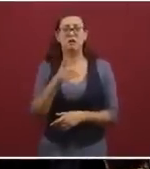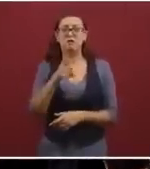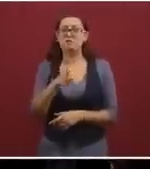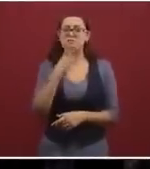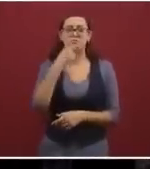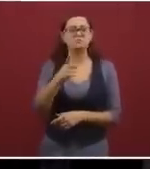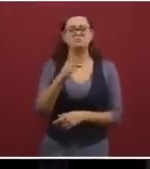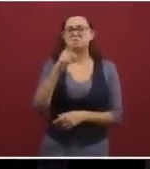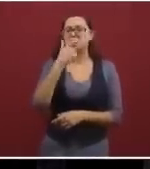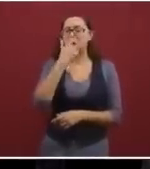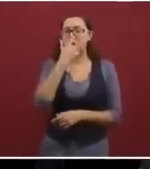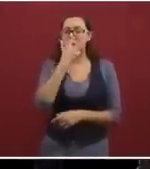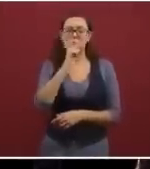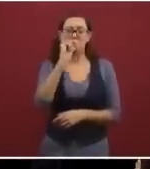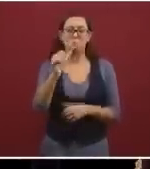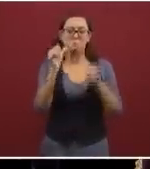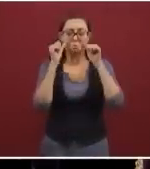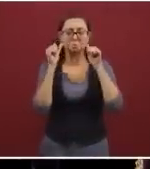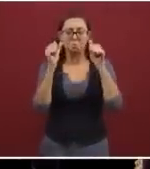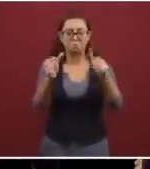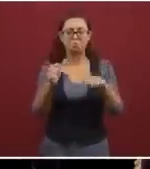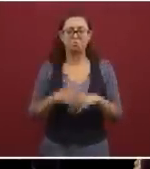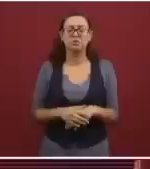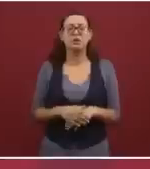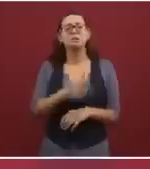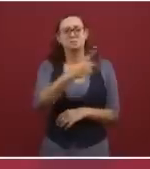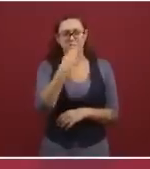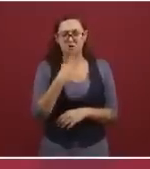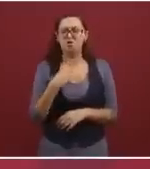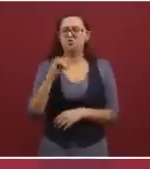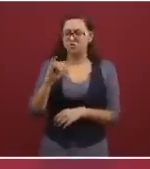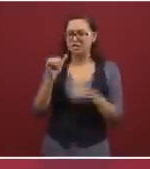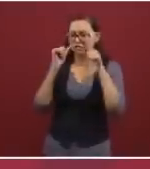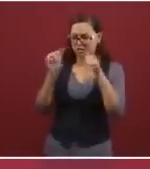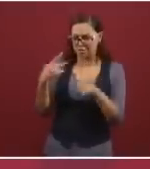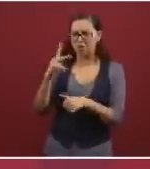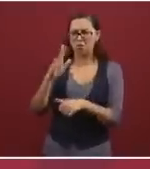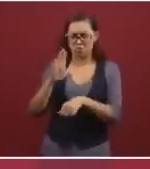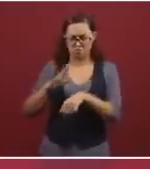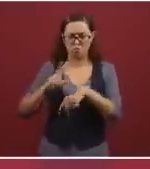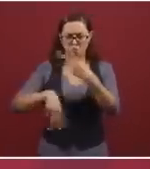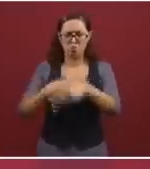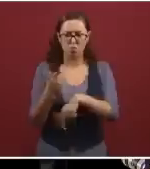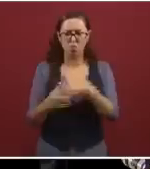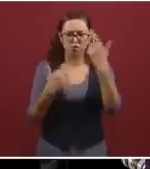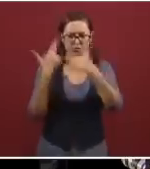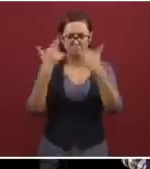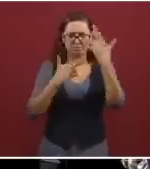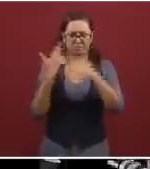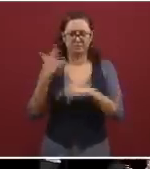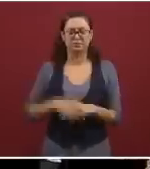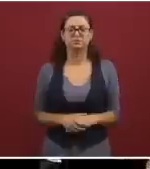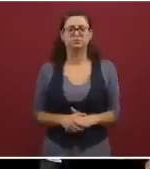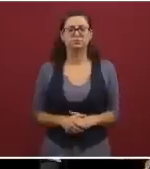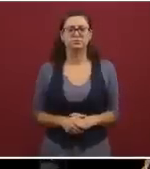Alejandro Encinas ni aquí en Presidencia. Me dicen que sí, pero de todas maneras lo vemos. Gracias.